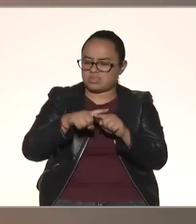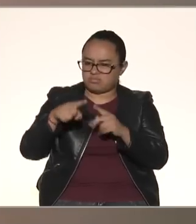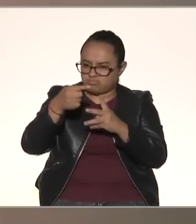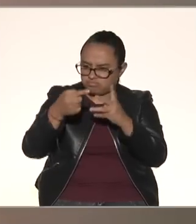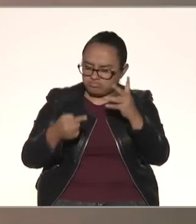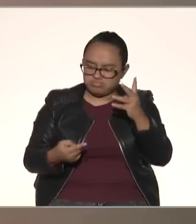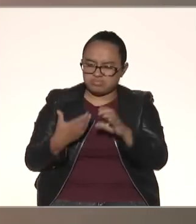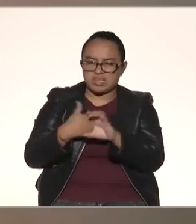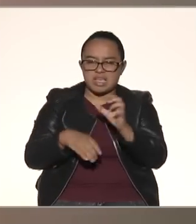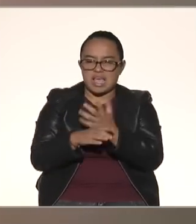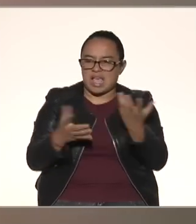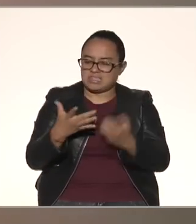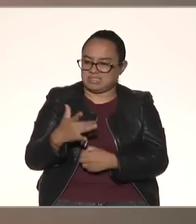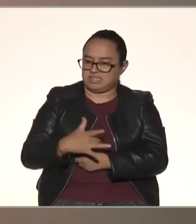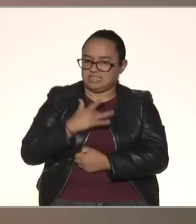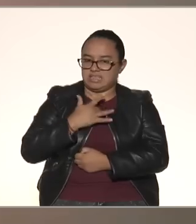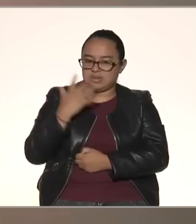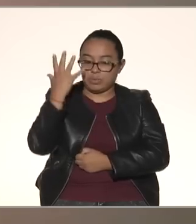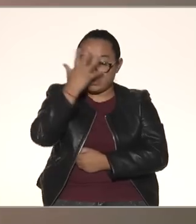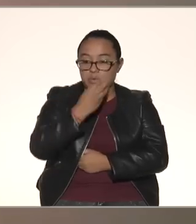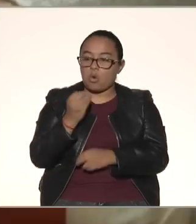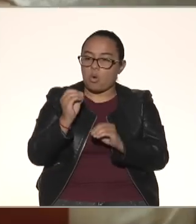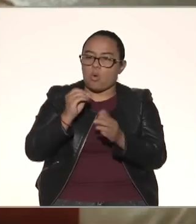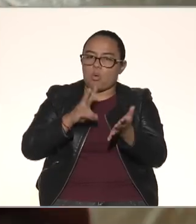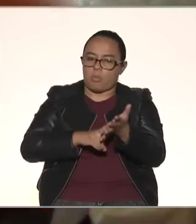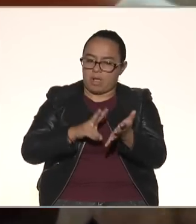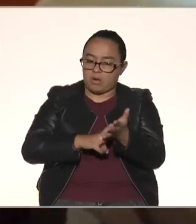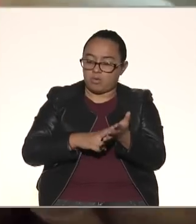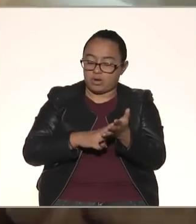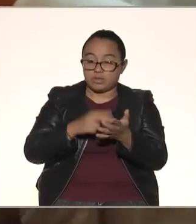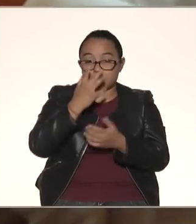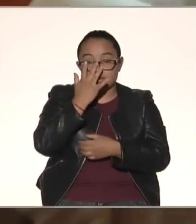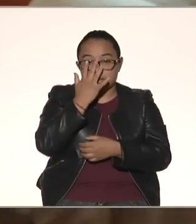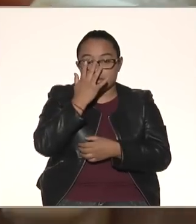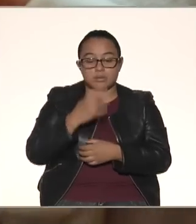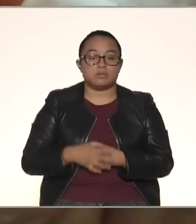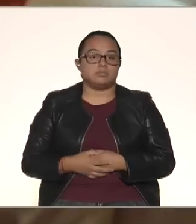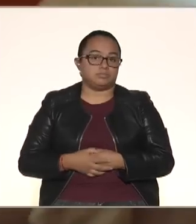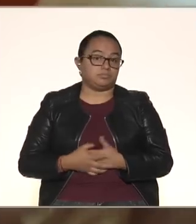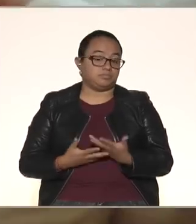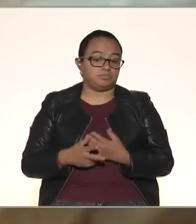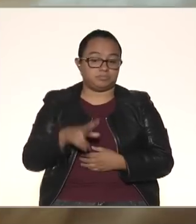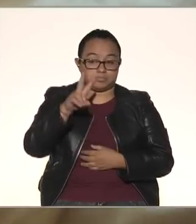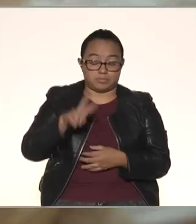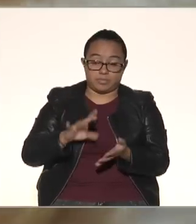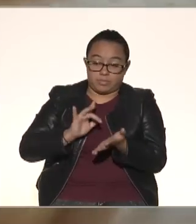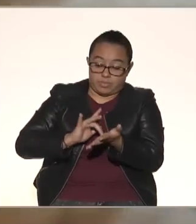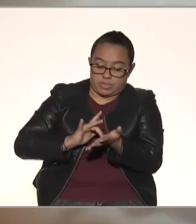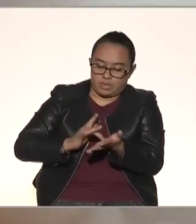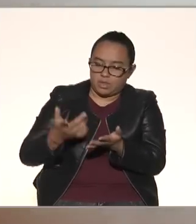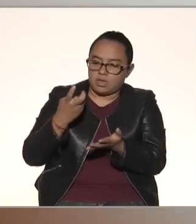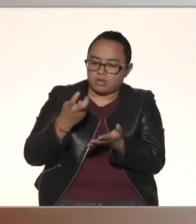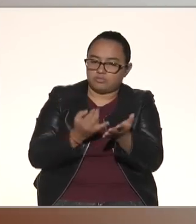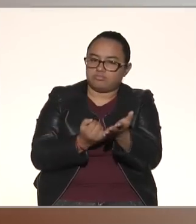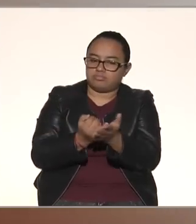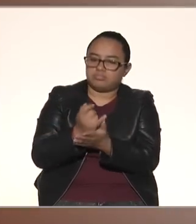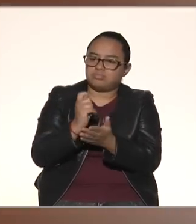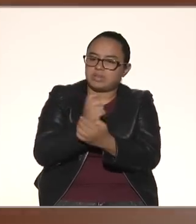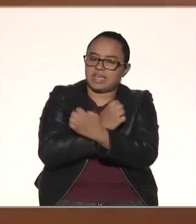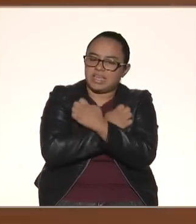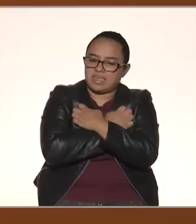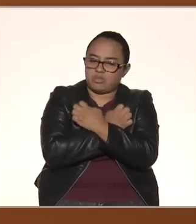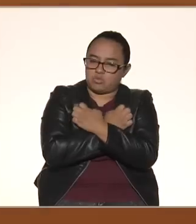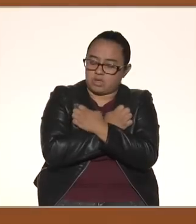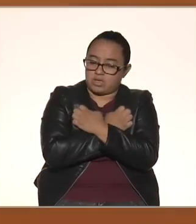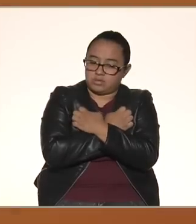acciones, de buenos sentimientos y sobre todo de valores que fortalezcan. La gratitud no es un valor realmente, la gratitud es un formalismo de la educación.